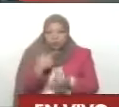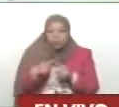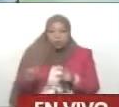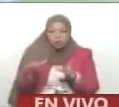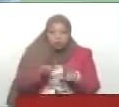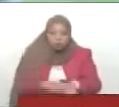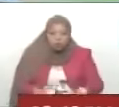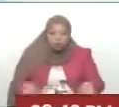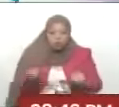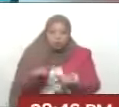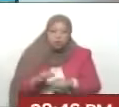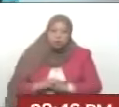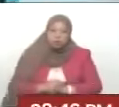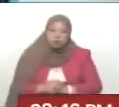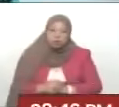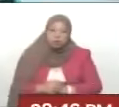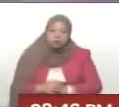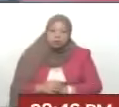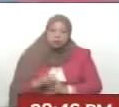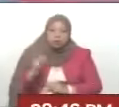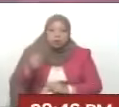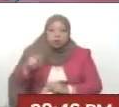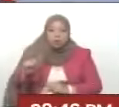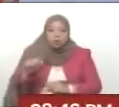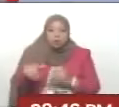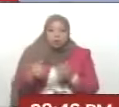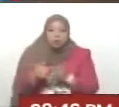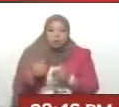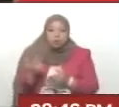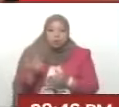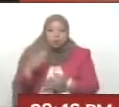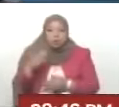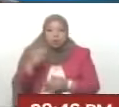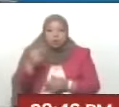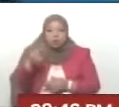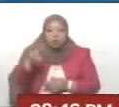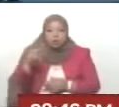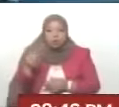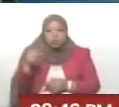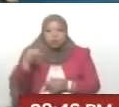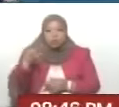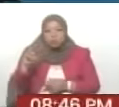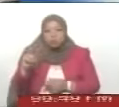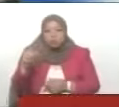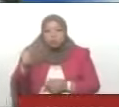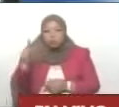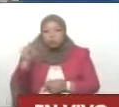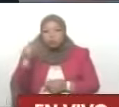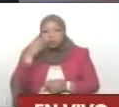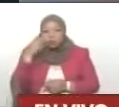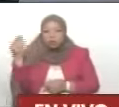lugares, de Charayave a Tamaracoromoto Tavares de Torre.